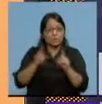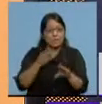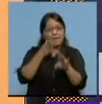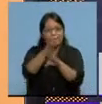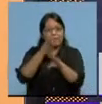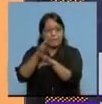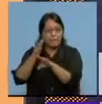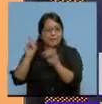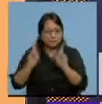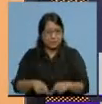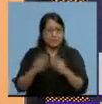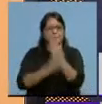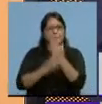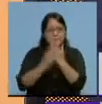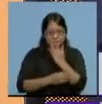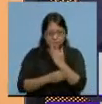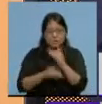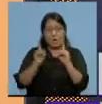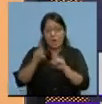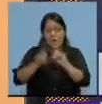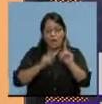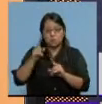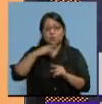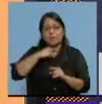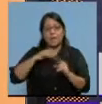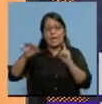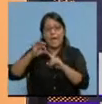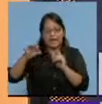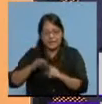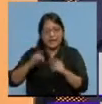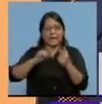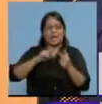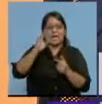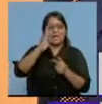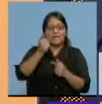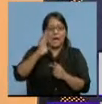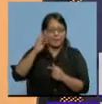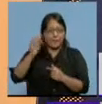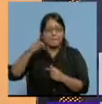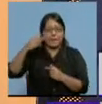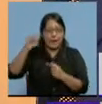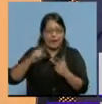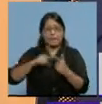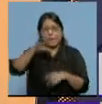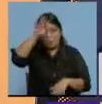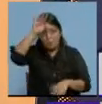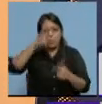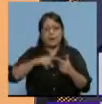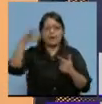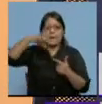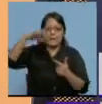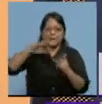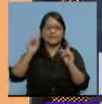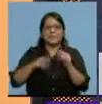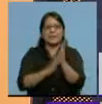delegaciones ministeriales en cada región educativa, en La Quiaca, en Abrapampa, en Humahuaca, en Perico, en San